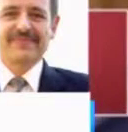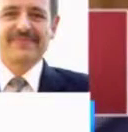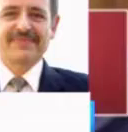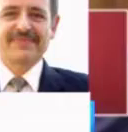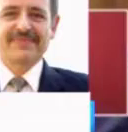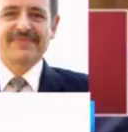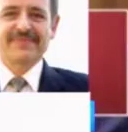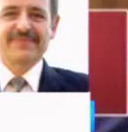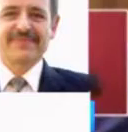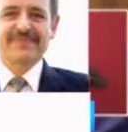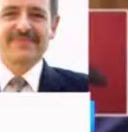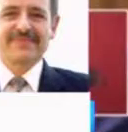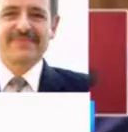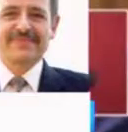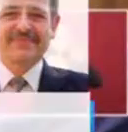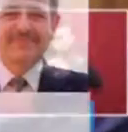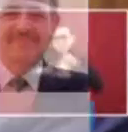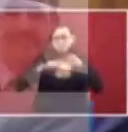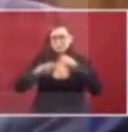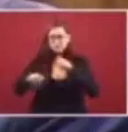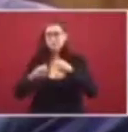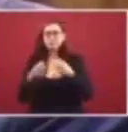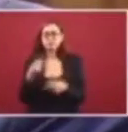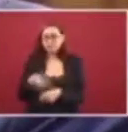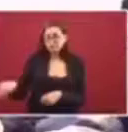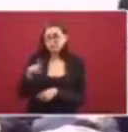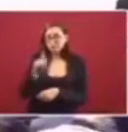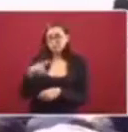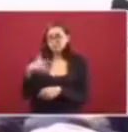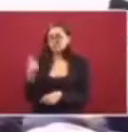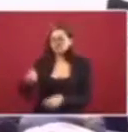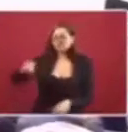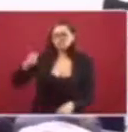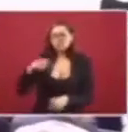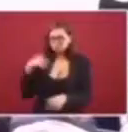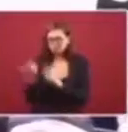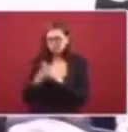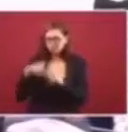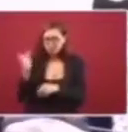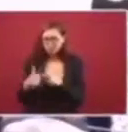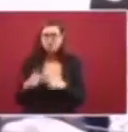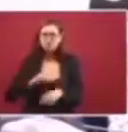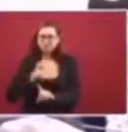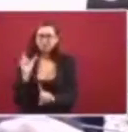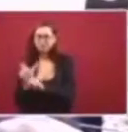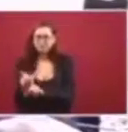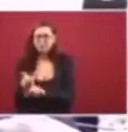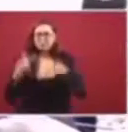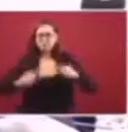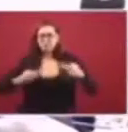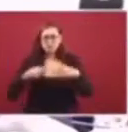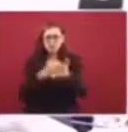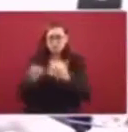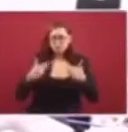decir, distribuimos riqueza, pero la estamos generando al mismo tiempo. El gran problema es cuando un gobierno se